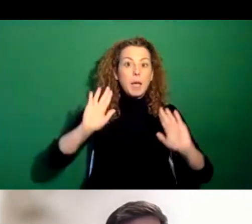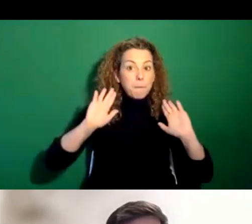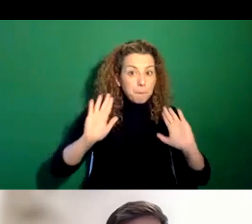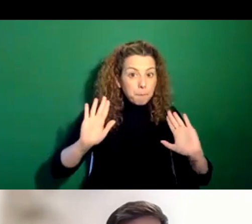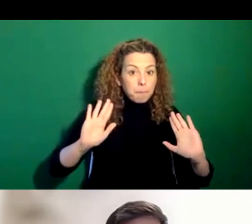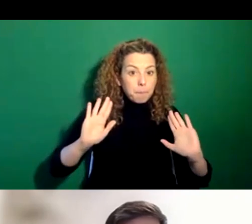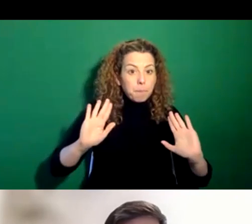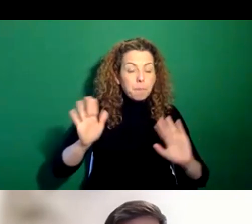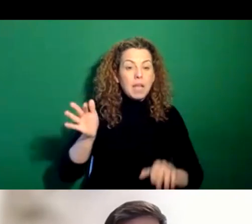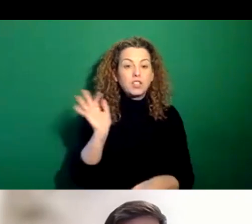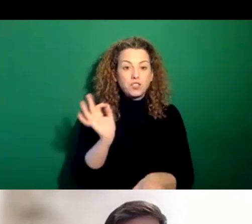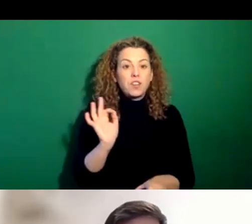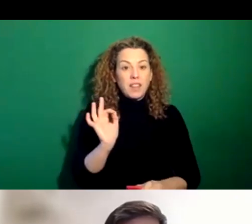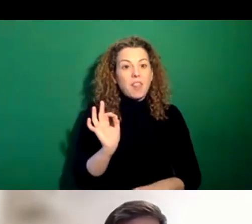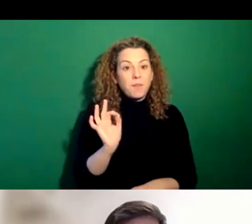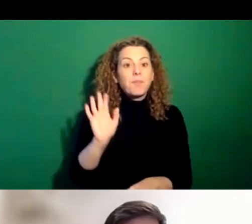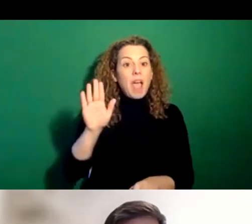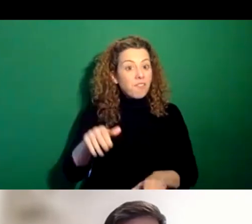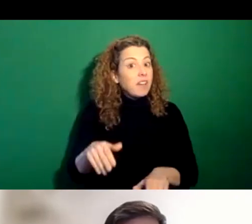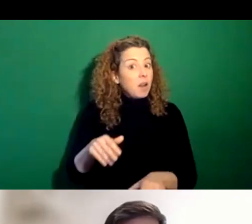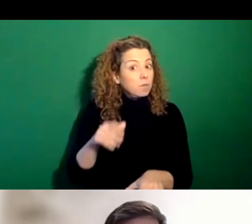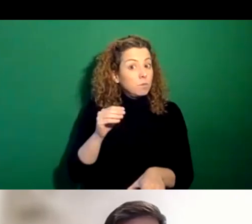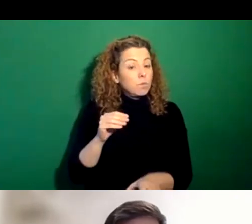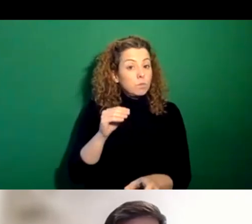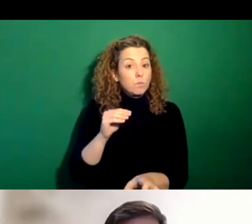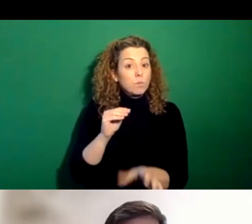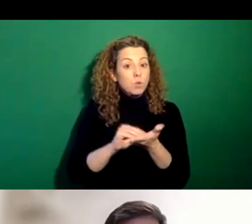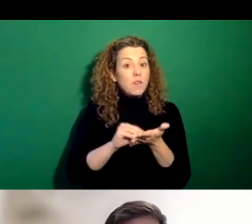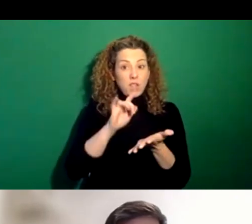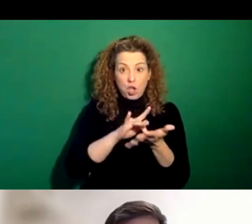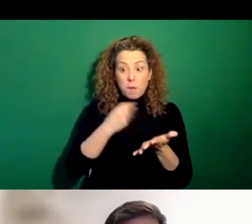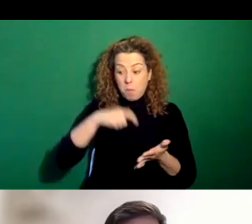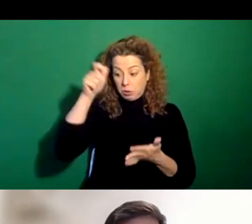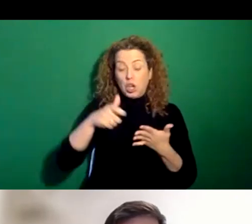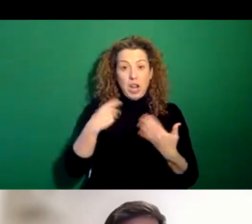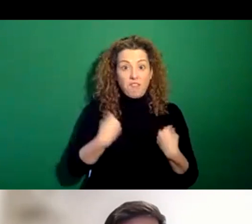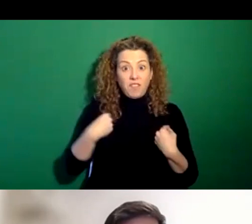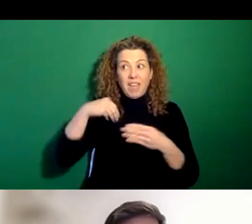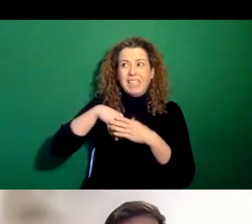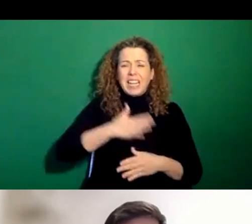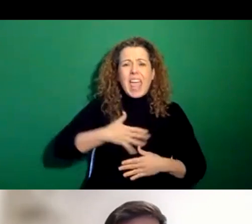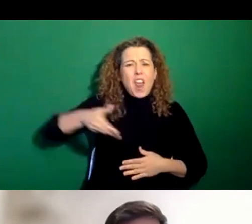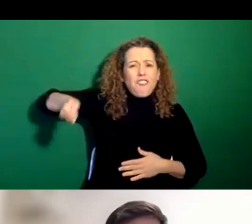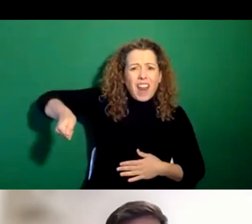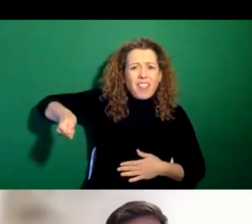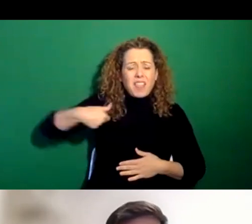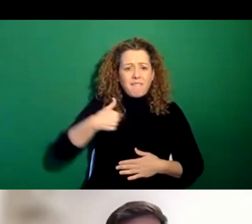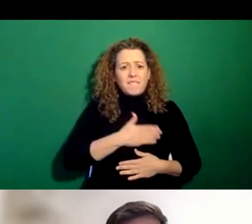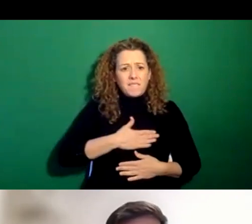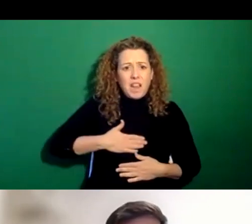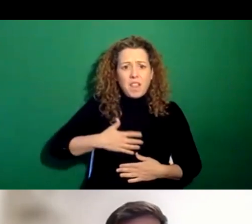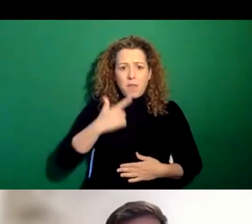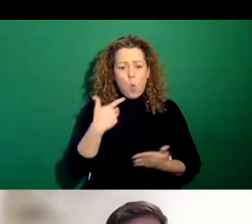cierto que pues, al final nos pasa muchas veces que es el propio residente el que las quiere. Pues lo que decía Néstor,